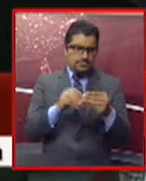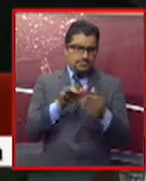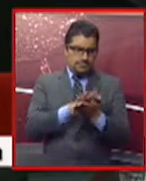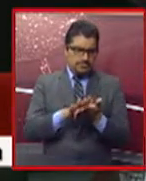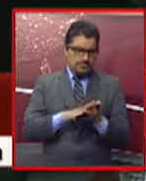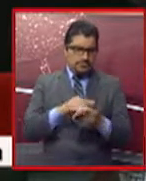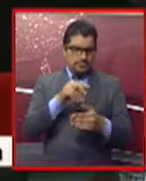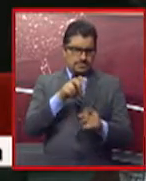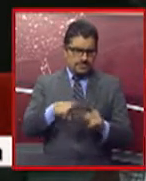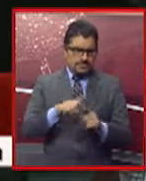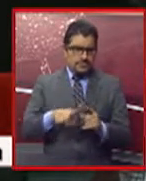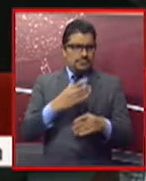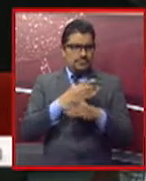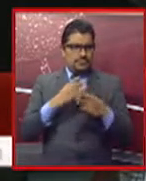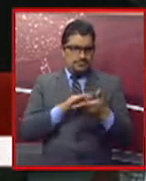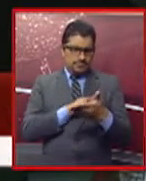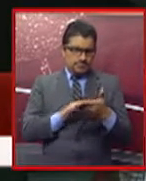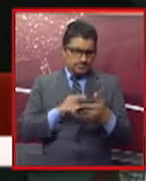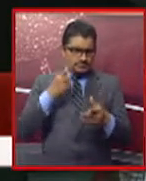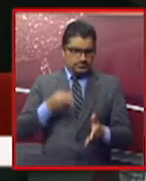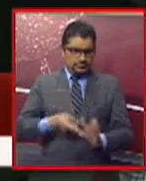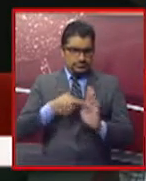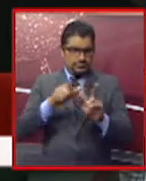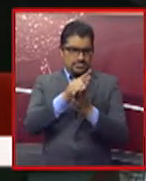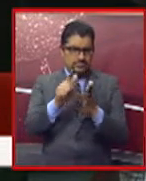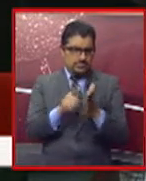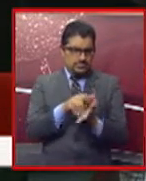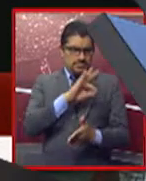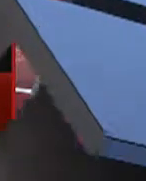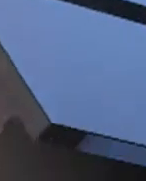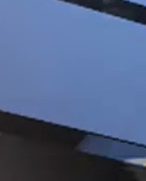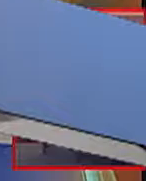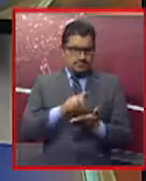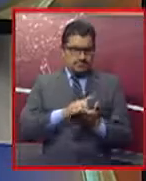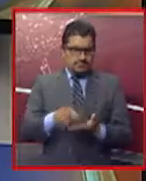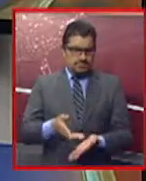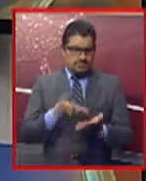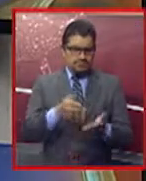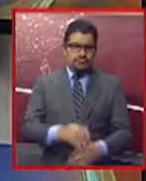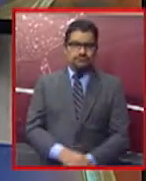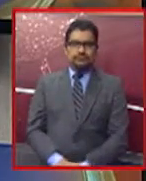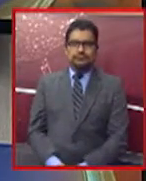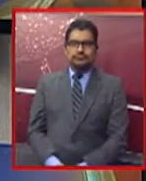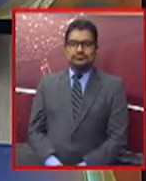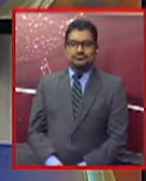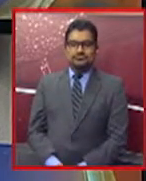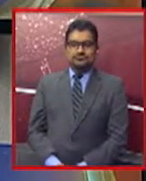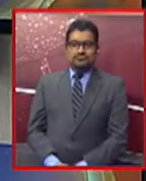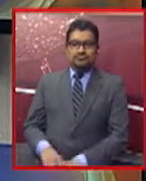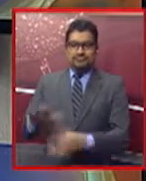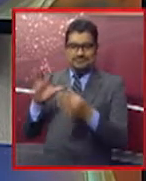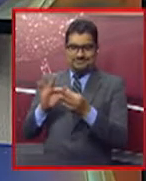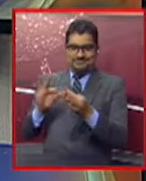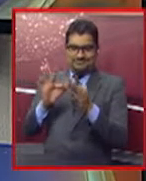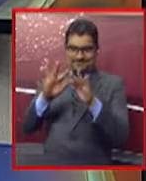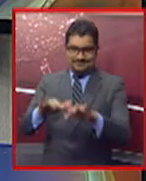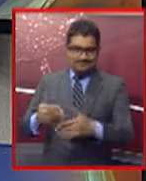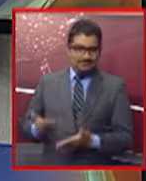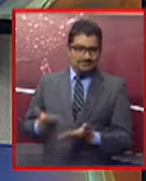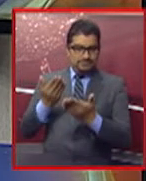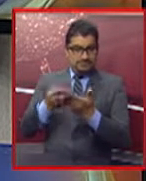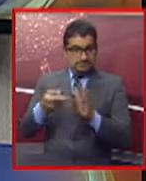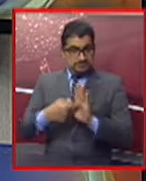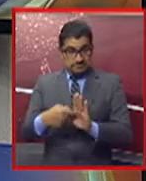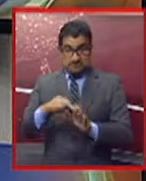derogan diversas disposiciones de la Ley Federal de Derechos. Y luego de anunciar las reservas presentadas al dictamen, el Pleno avaló